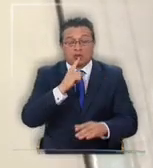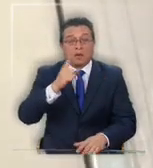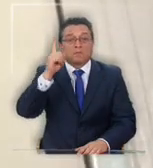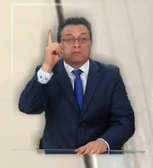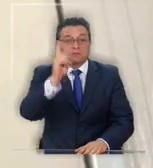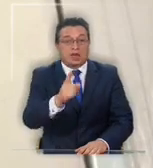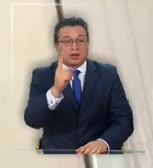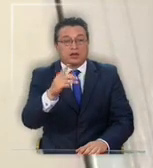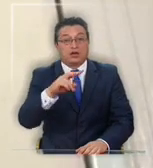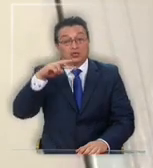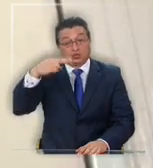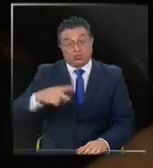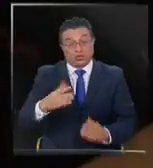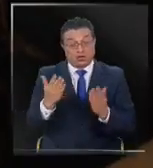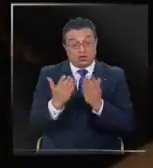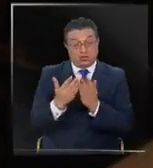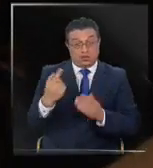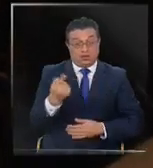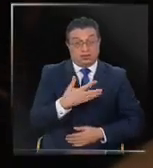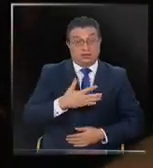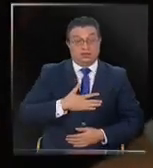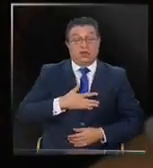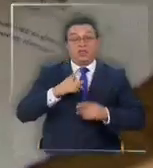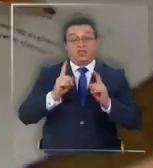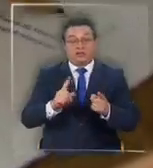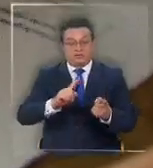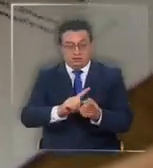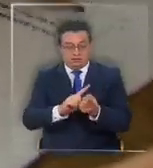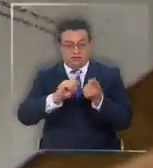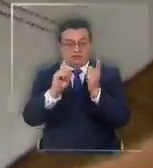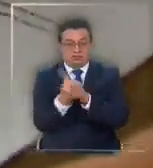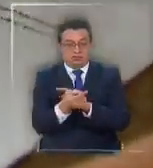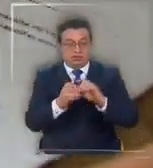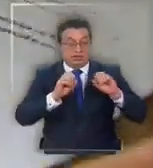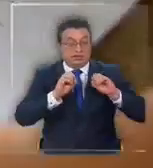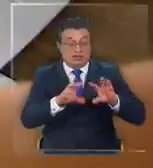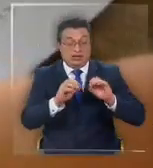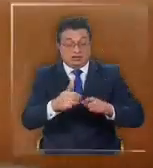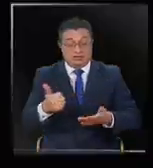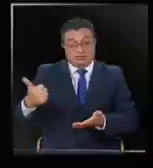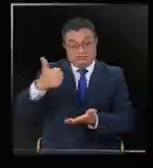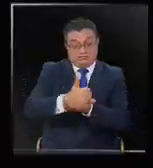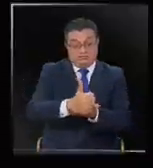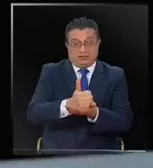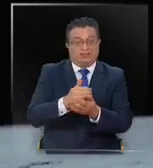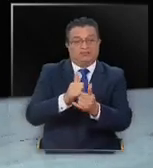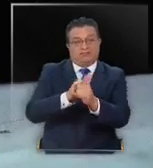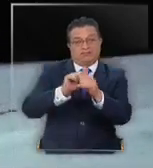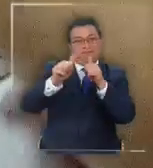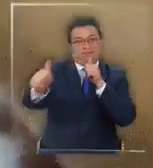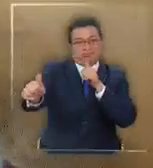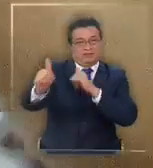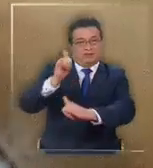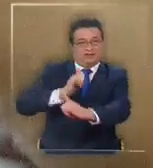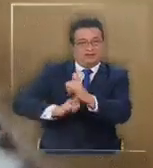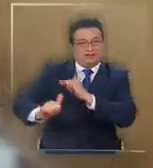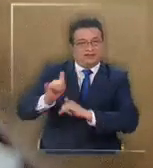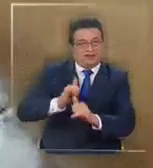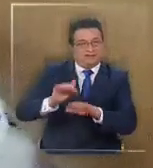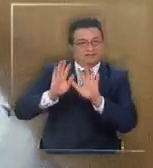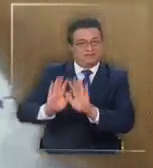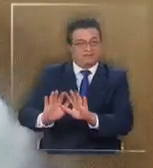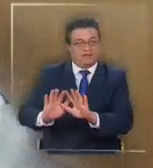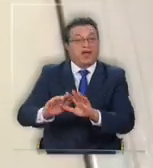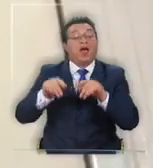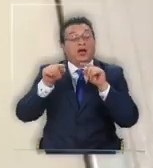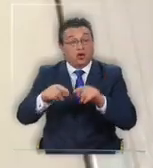a los sostenedores que se debe reemplazar estas clases presenciales por educación remota en la medida